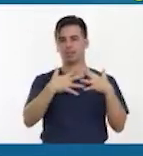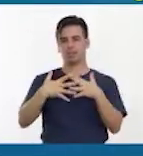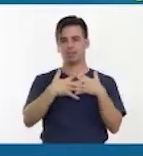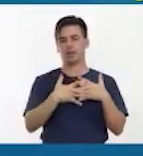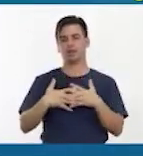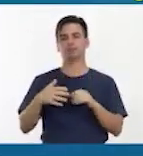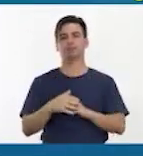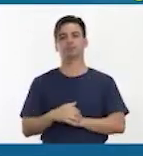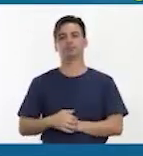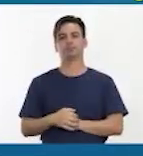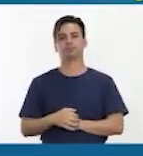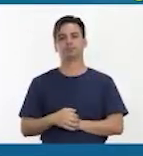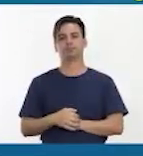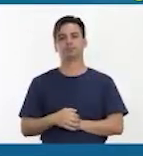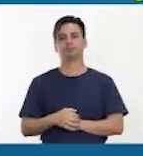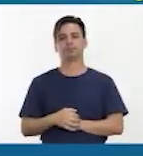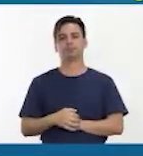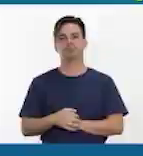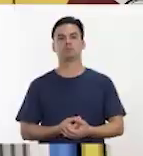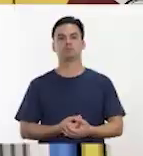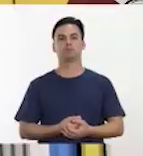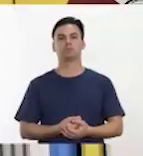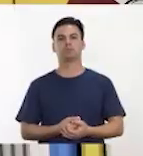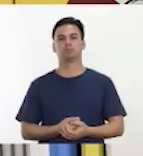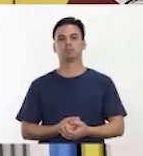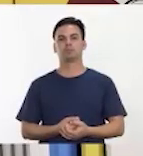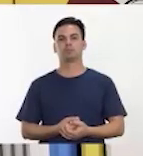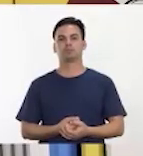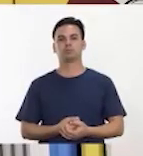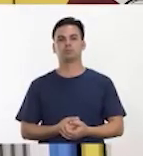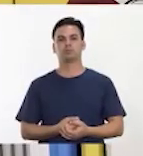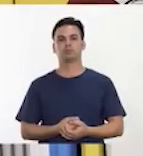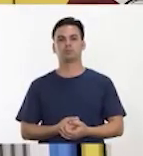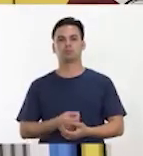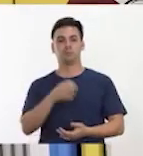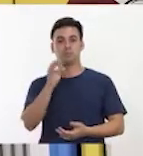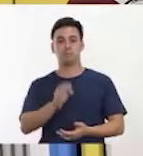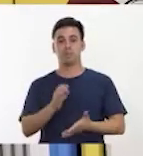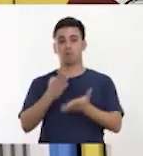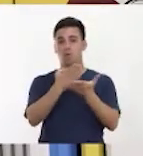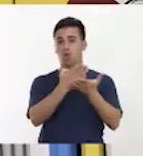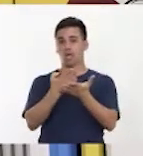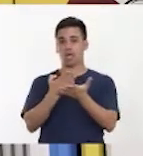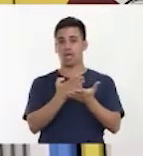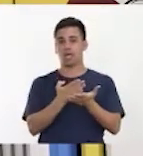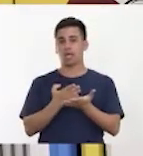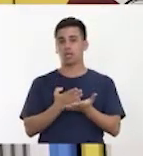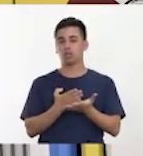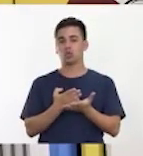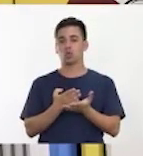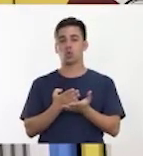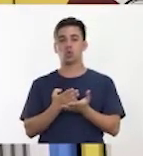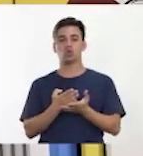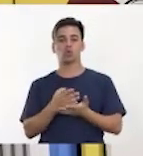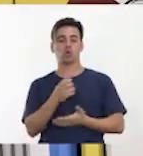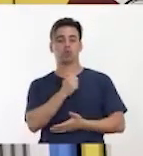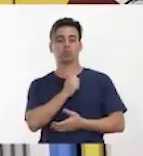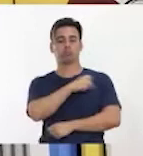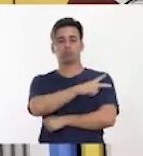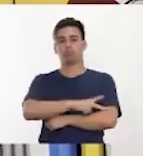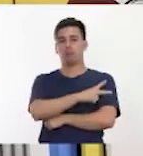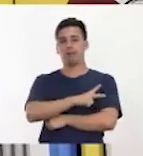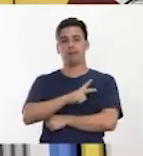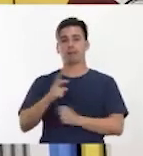de las Repúblicas de América. El estudio de estas tendencias unitarias que se desarrollan a lo largo del